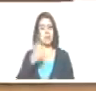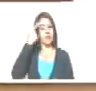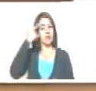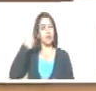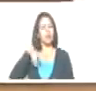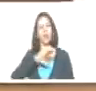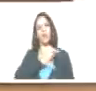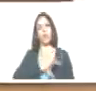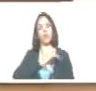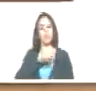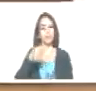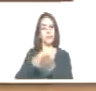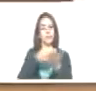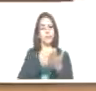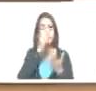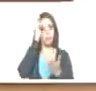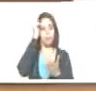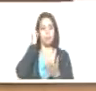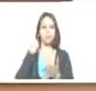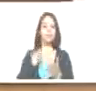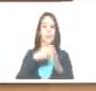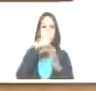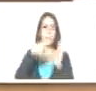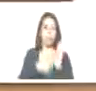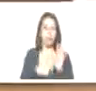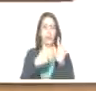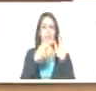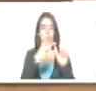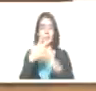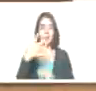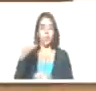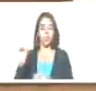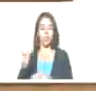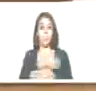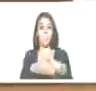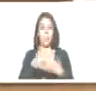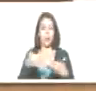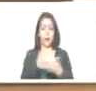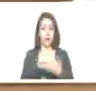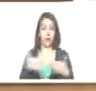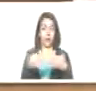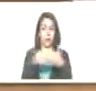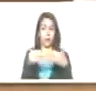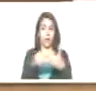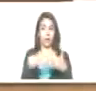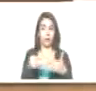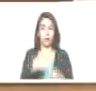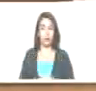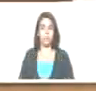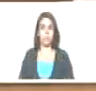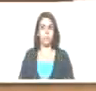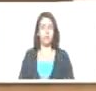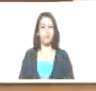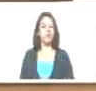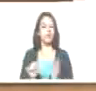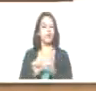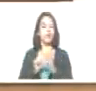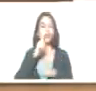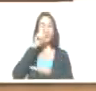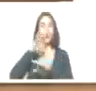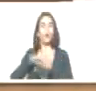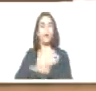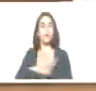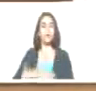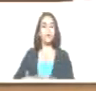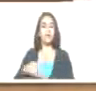pagaron fueron de 1.750 millones de dólares. Directamente involucrado el presidente de la República